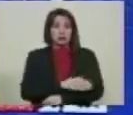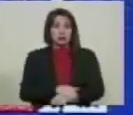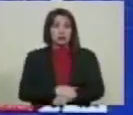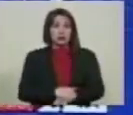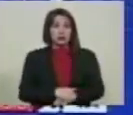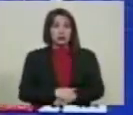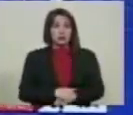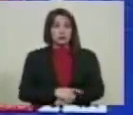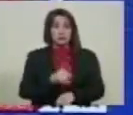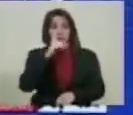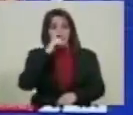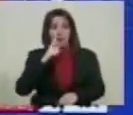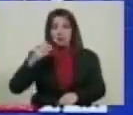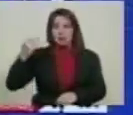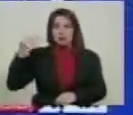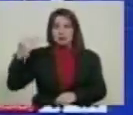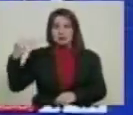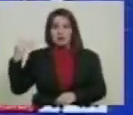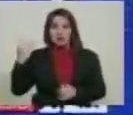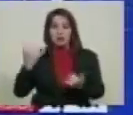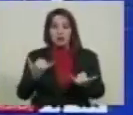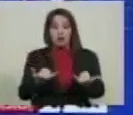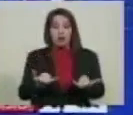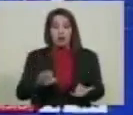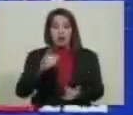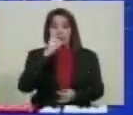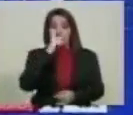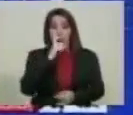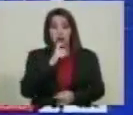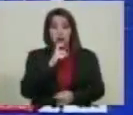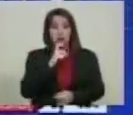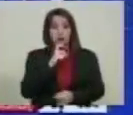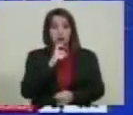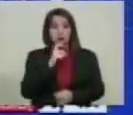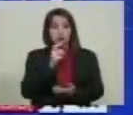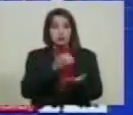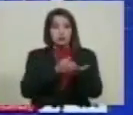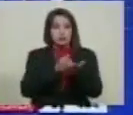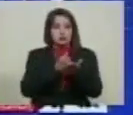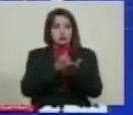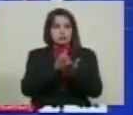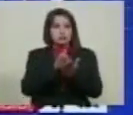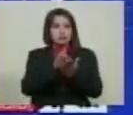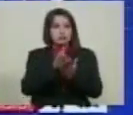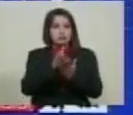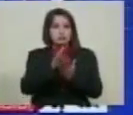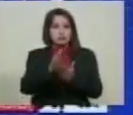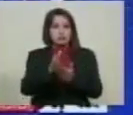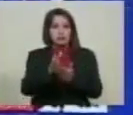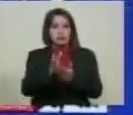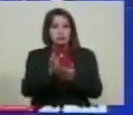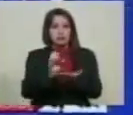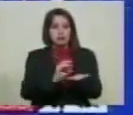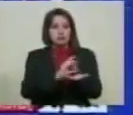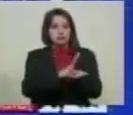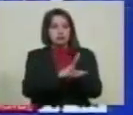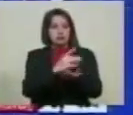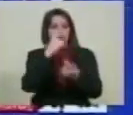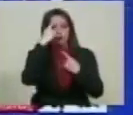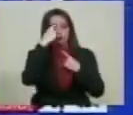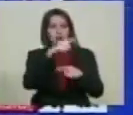desde el año pasado y sobre todo este año tomó el camino del autoexilio,